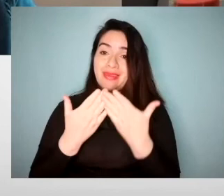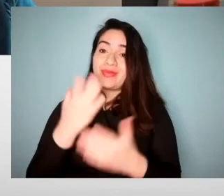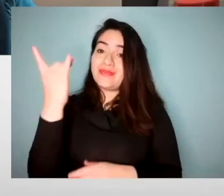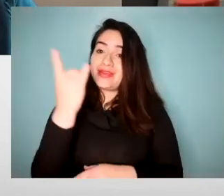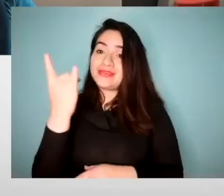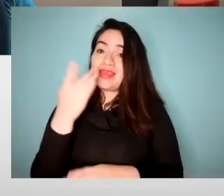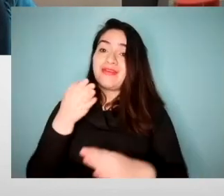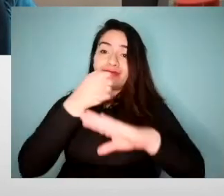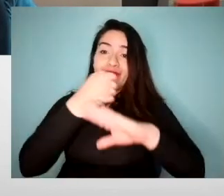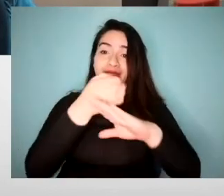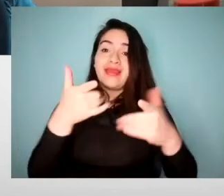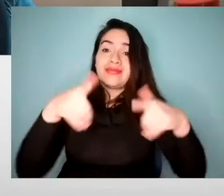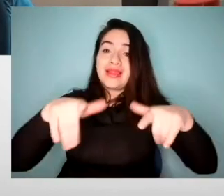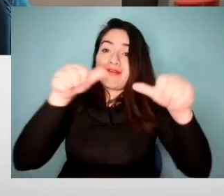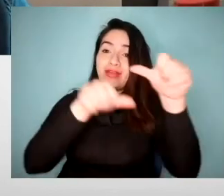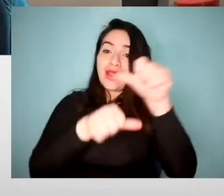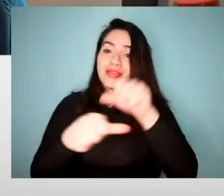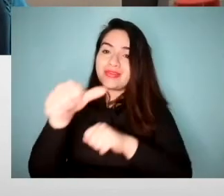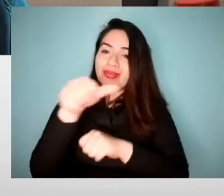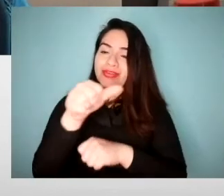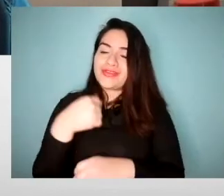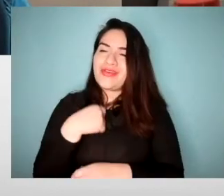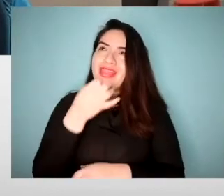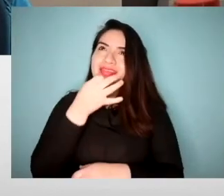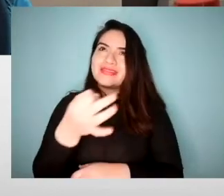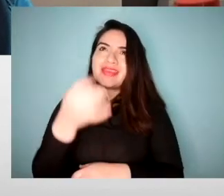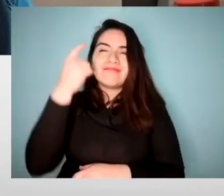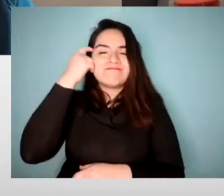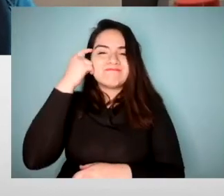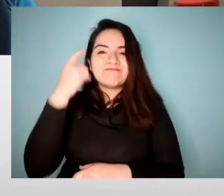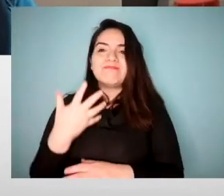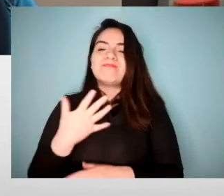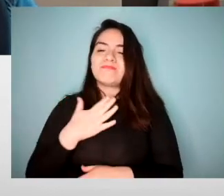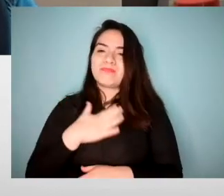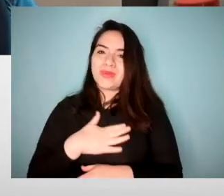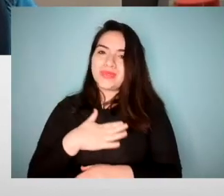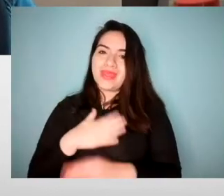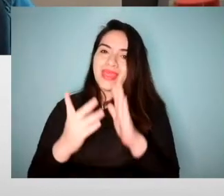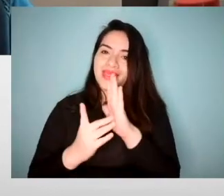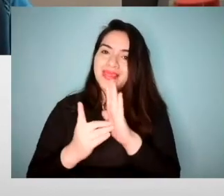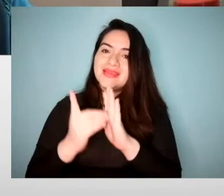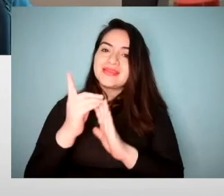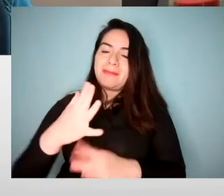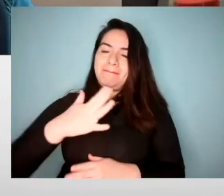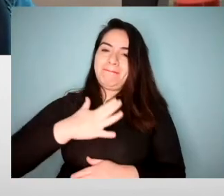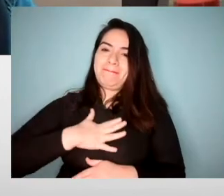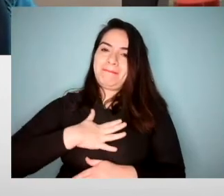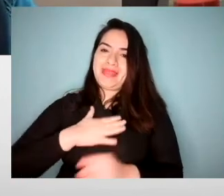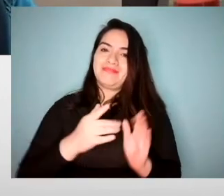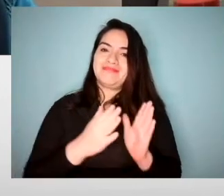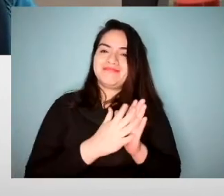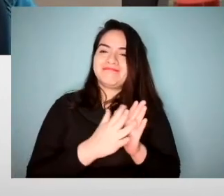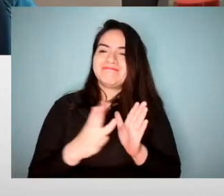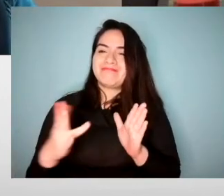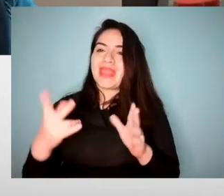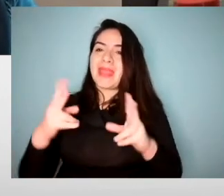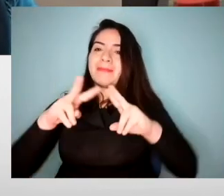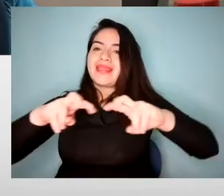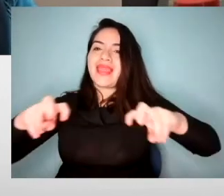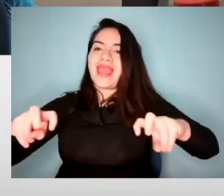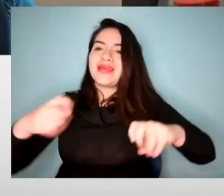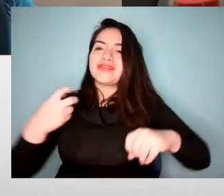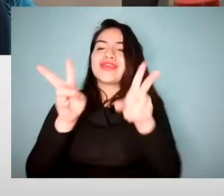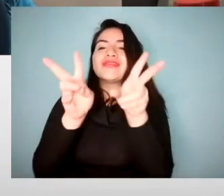laboratorios, yo me decía a mí misma que me gustaría desarrollar mi propia línea de investigación, to tomar un tema,